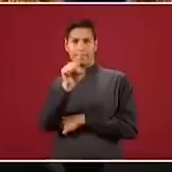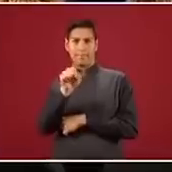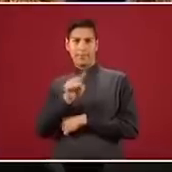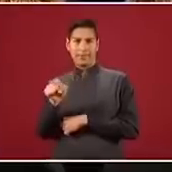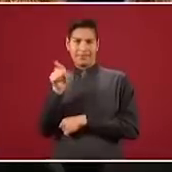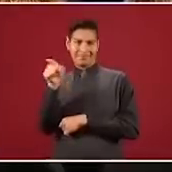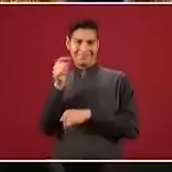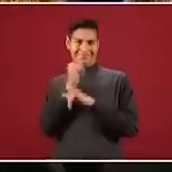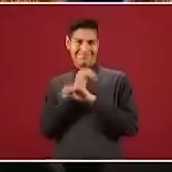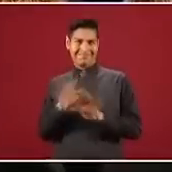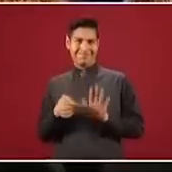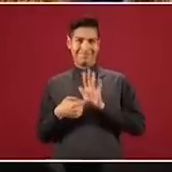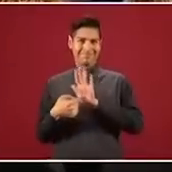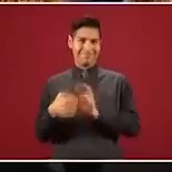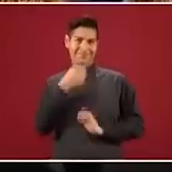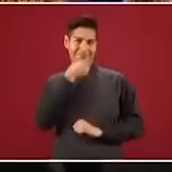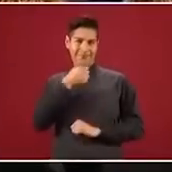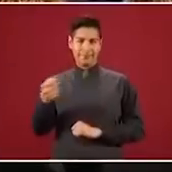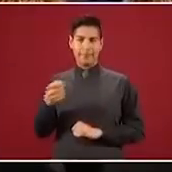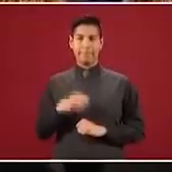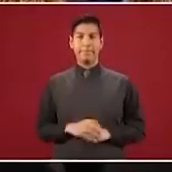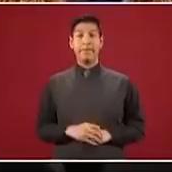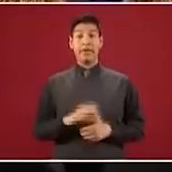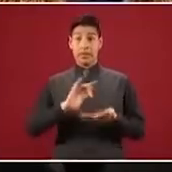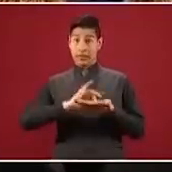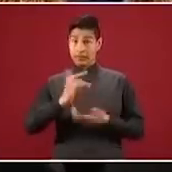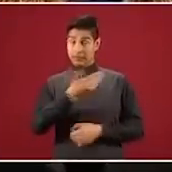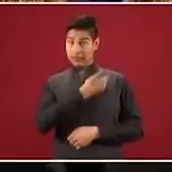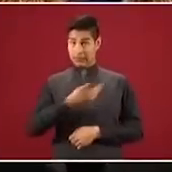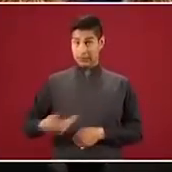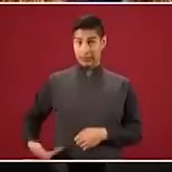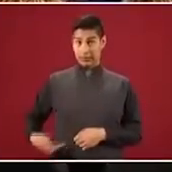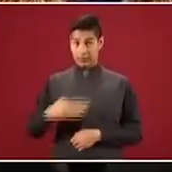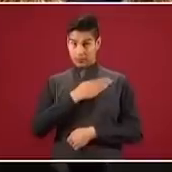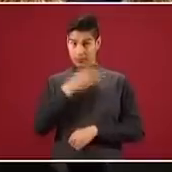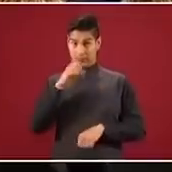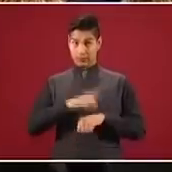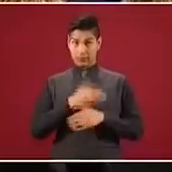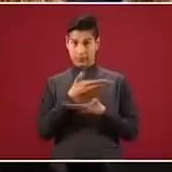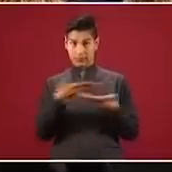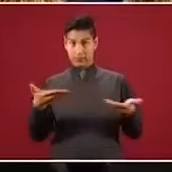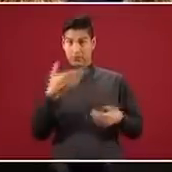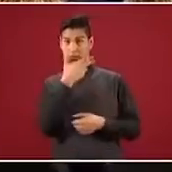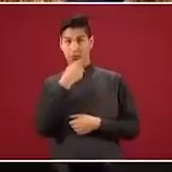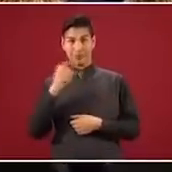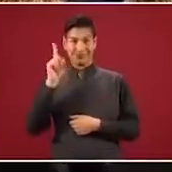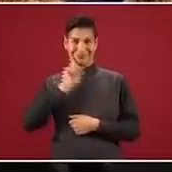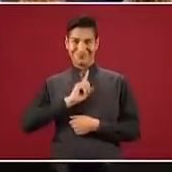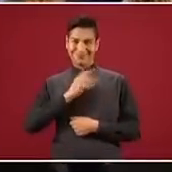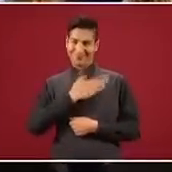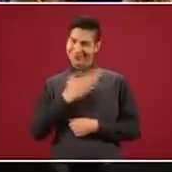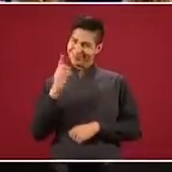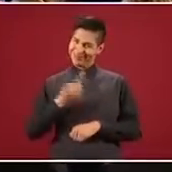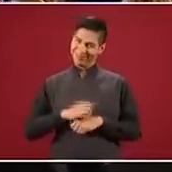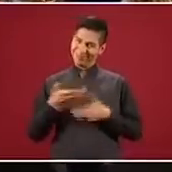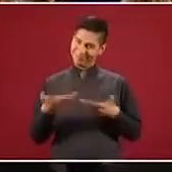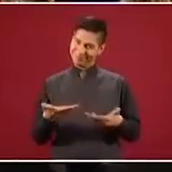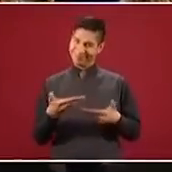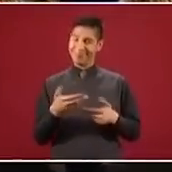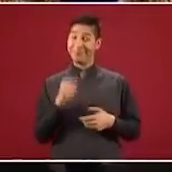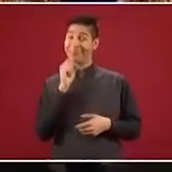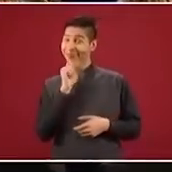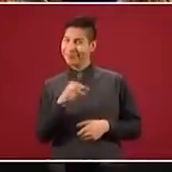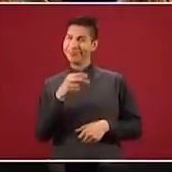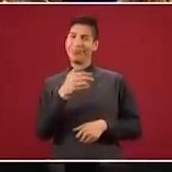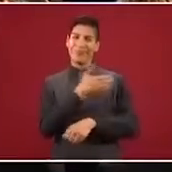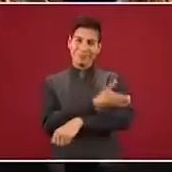Gracias. Muchas gracias, señor presidente. Muy buenos días a todas y todos. Muy buen día, compañeros del sector